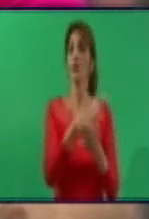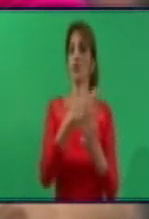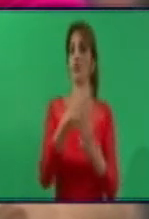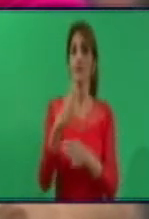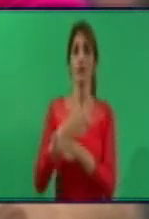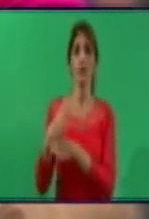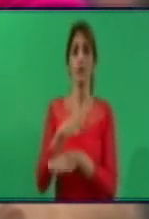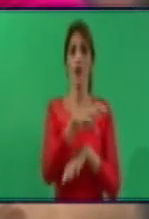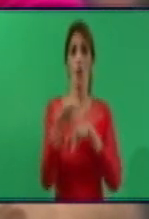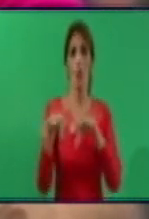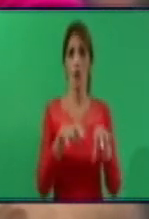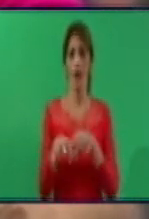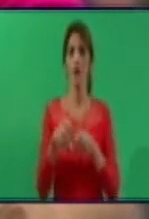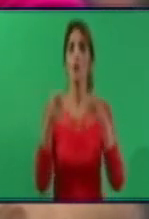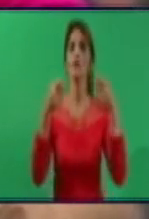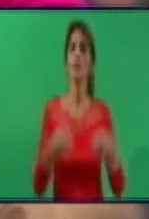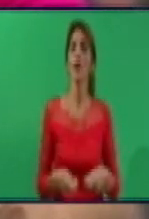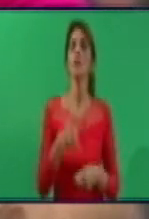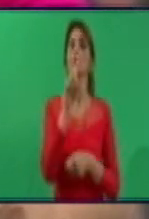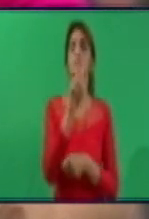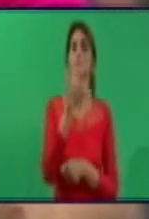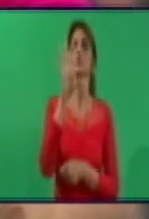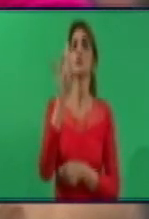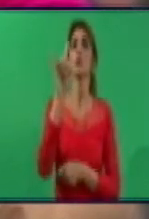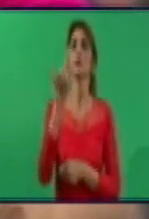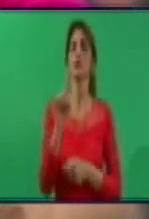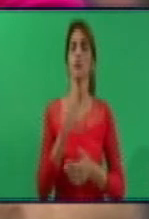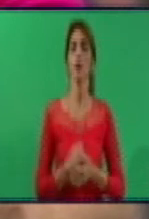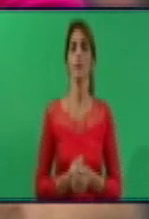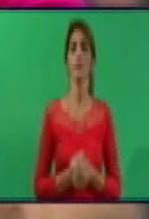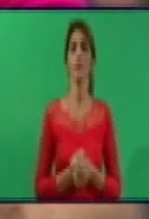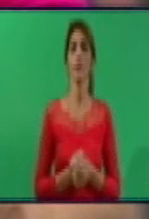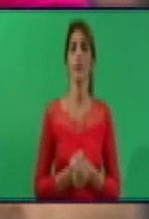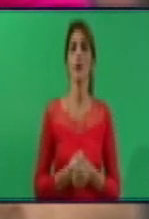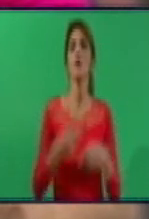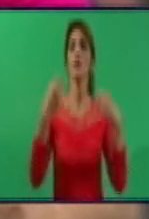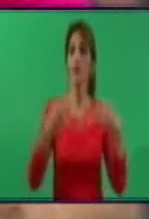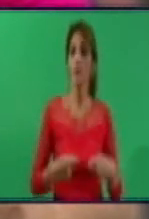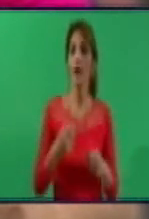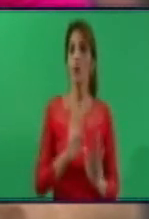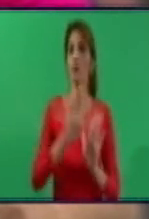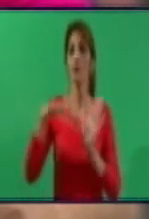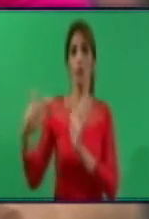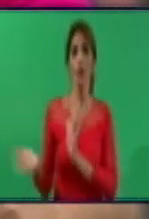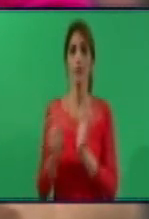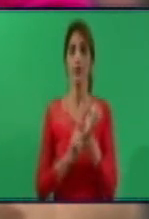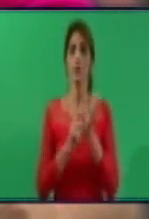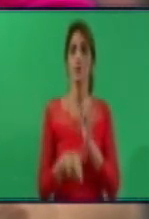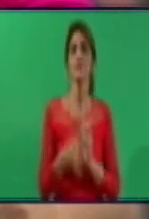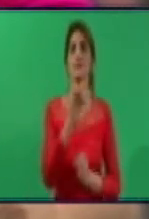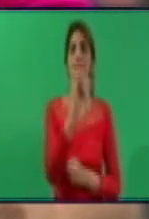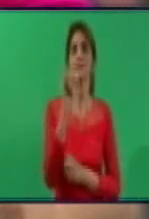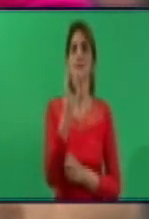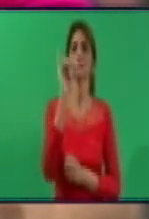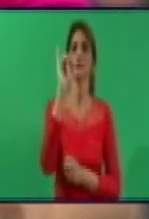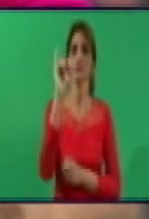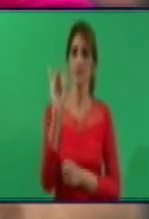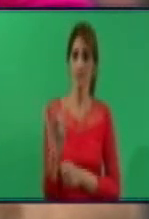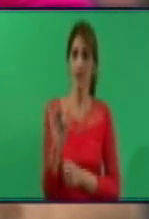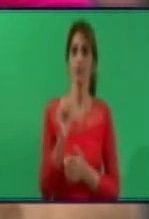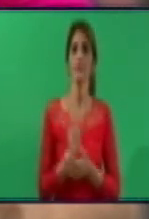ya tenemos en la provincia 259, confirmados fuera de la provincia 67, sospechosos